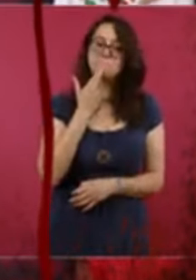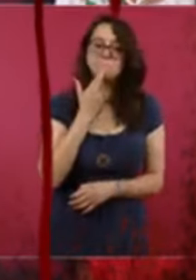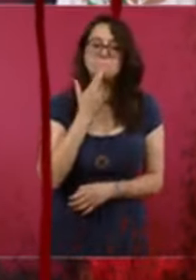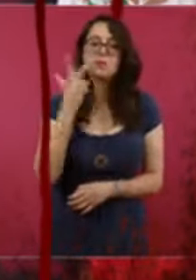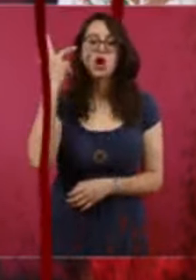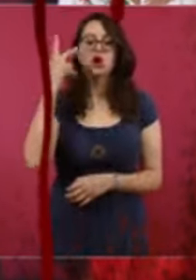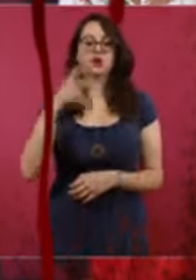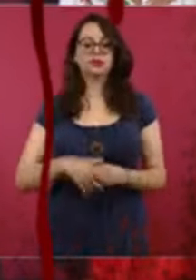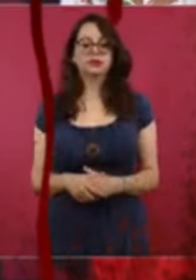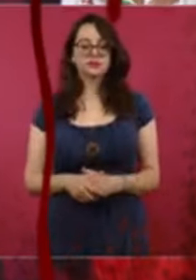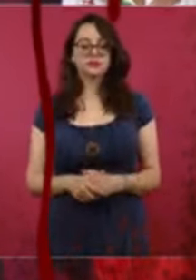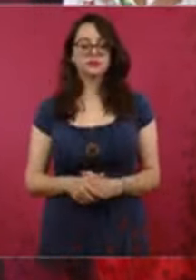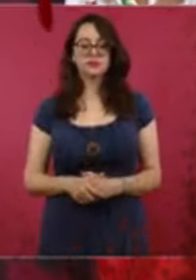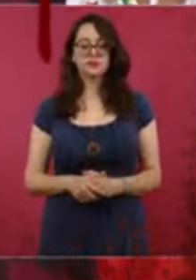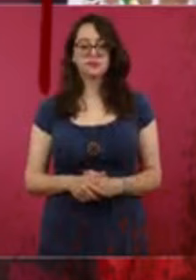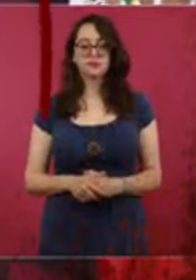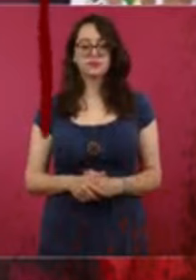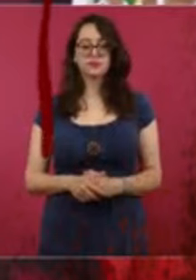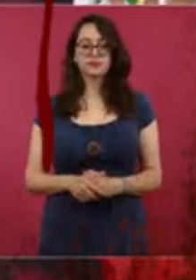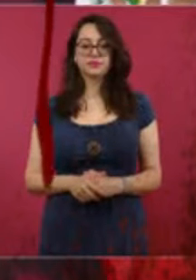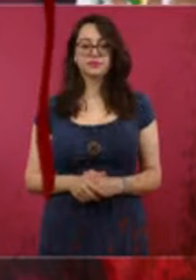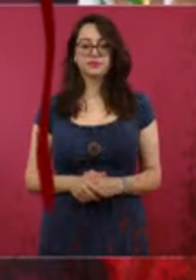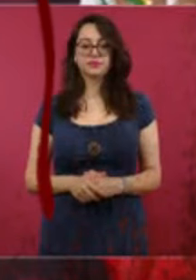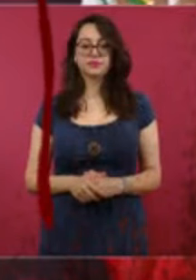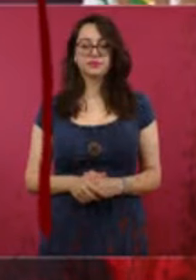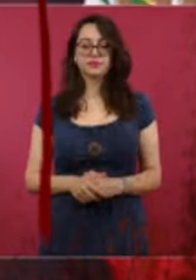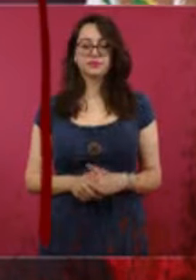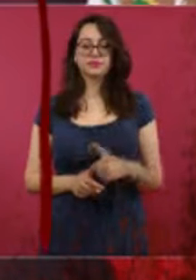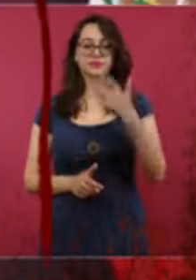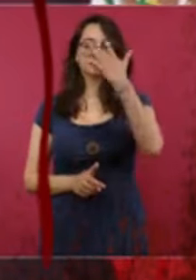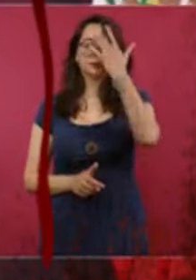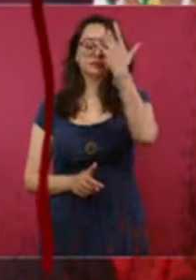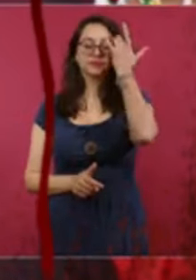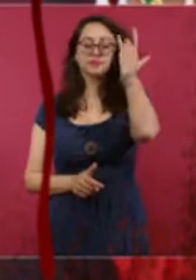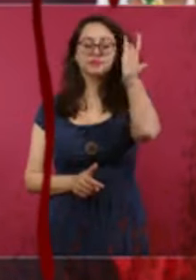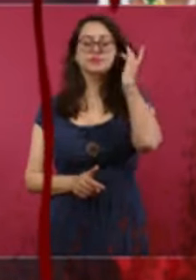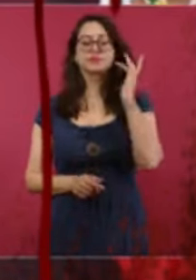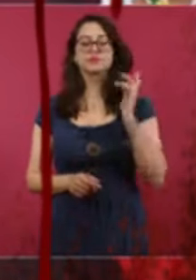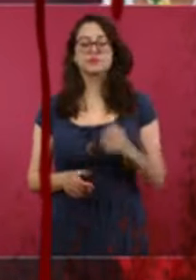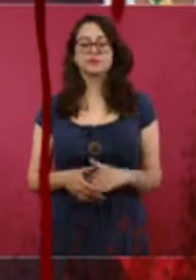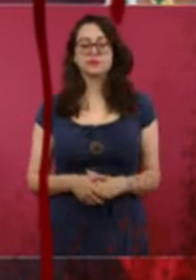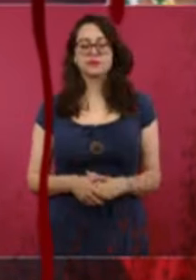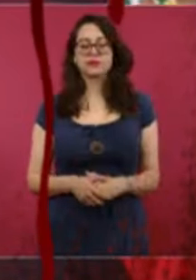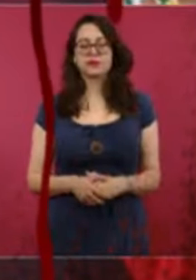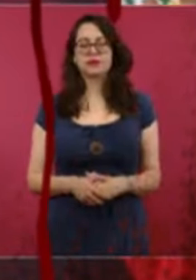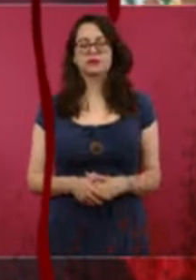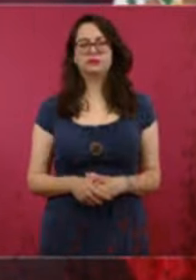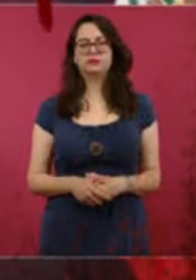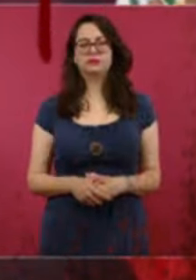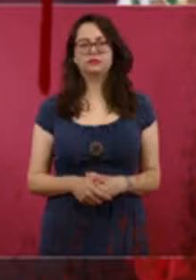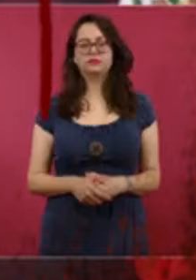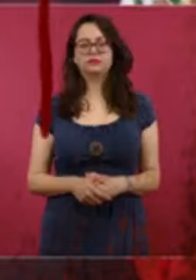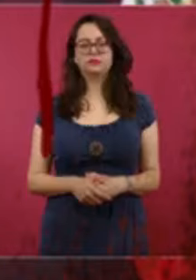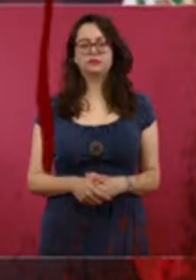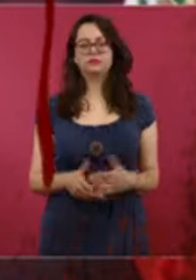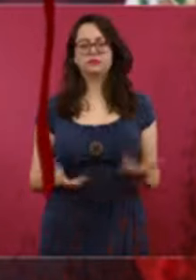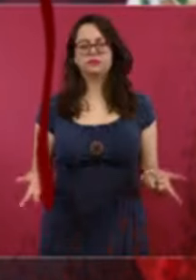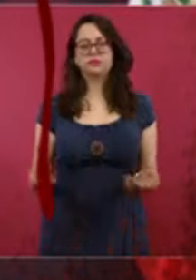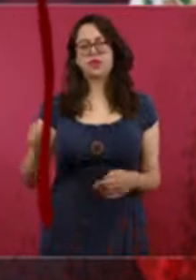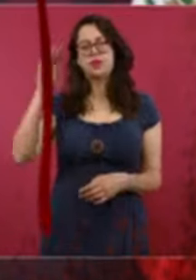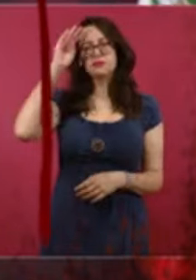al que puedes asistir es muy, muy parecido al de Dinamarca. Supongo, ¿no? Ya tiene más o